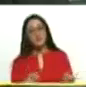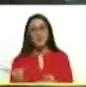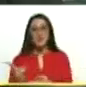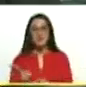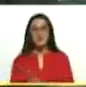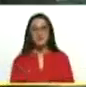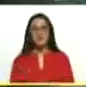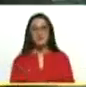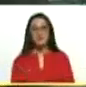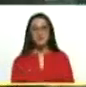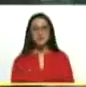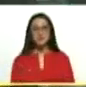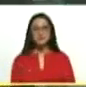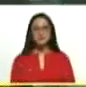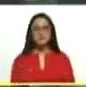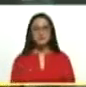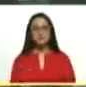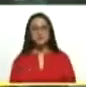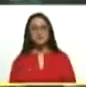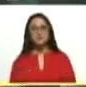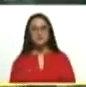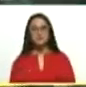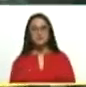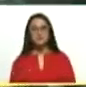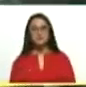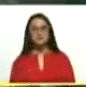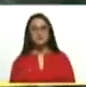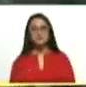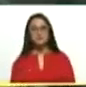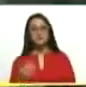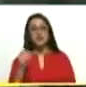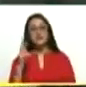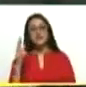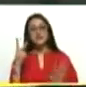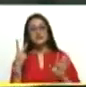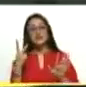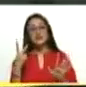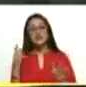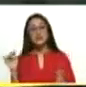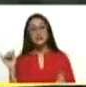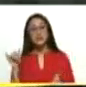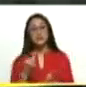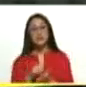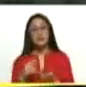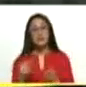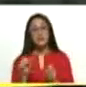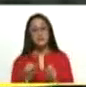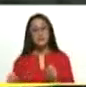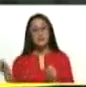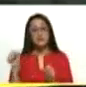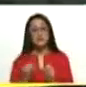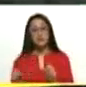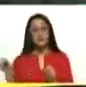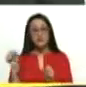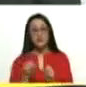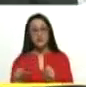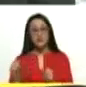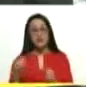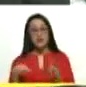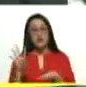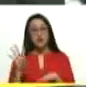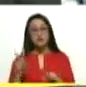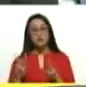Airlines, para ampliar. Ya tenemos 7 vuelos semanales, tendremos 14,